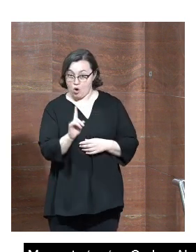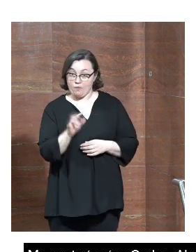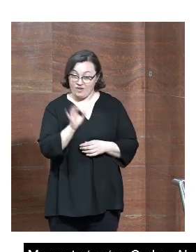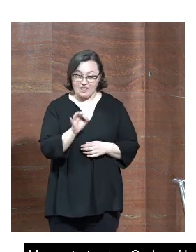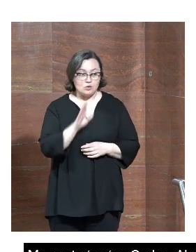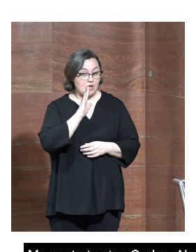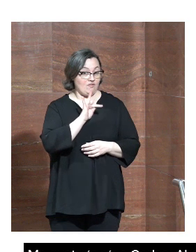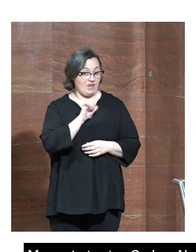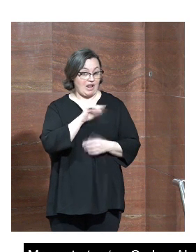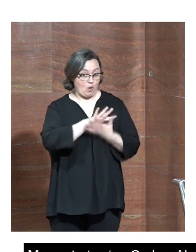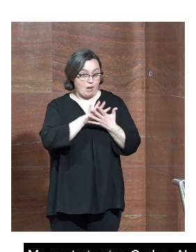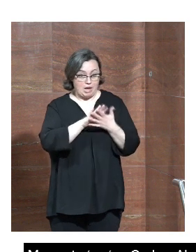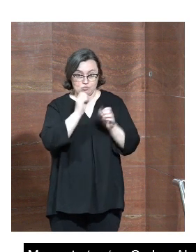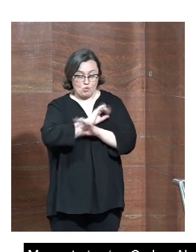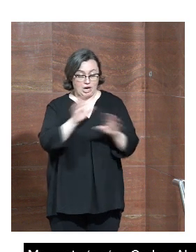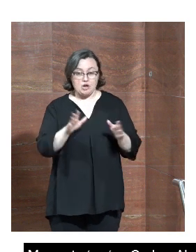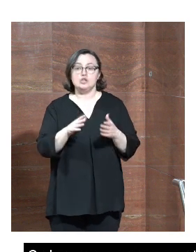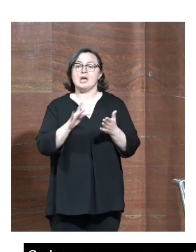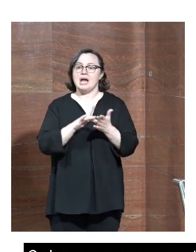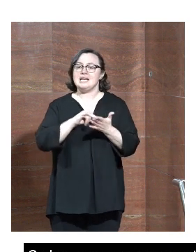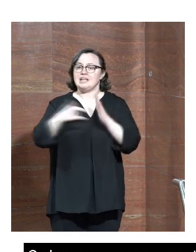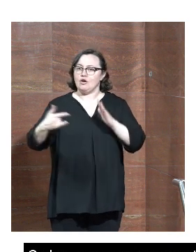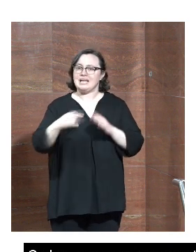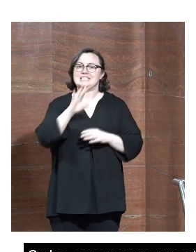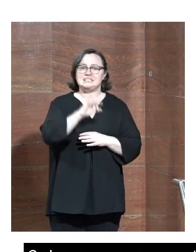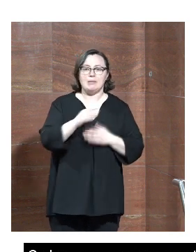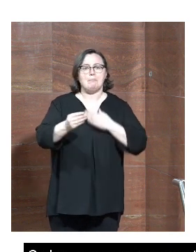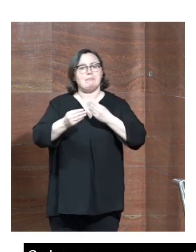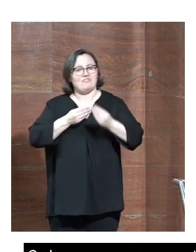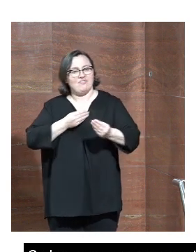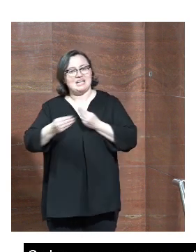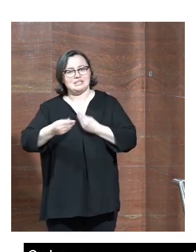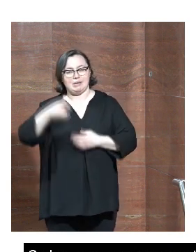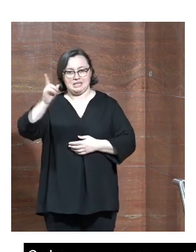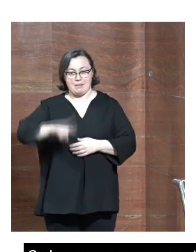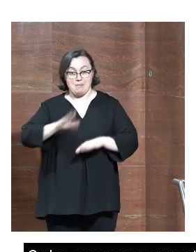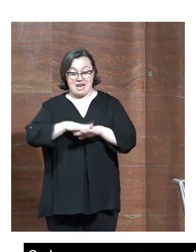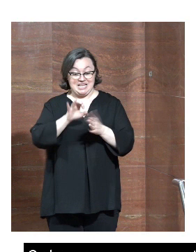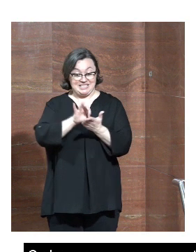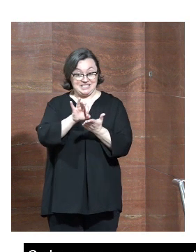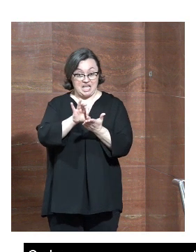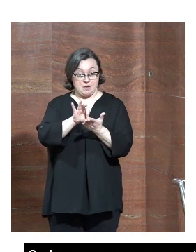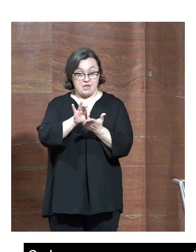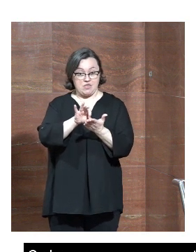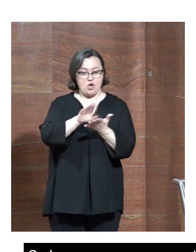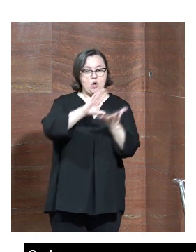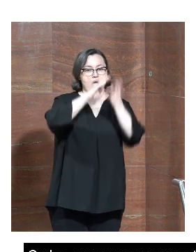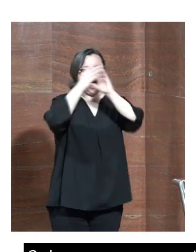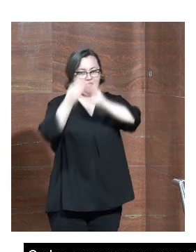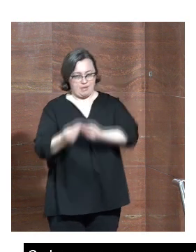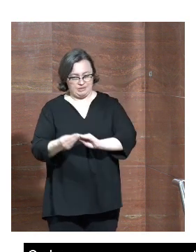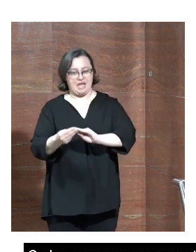bien. Hay que tener esa flexibilidad, evidentemente, para que el servicio, bien sea público o privado,